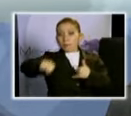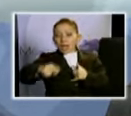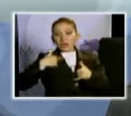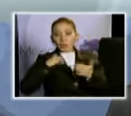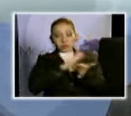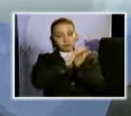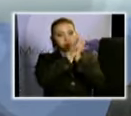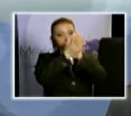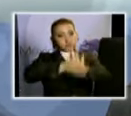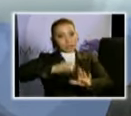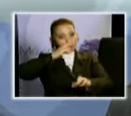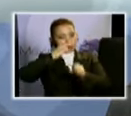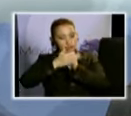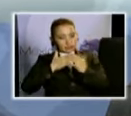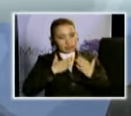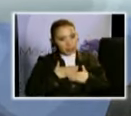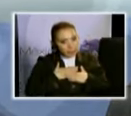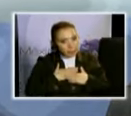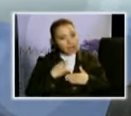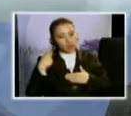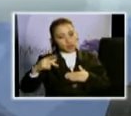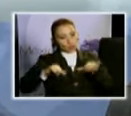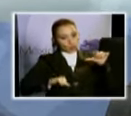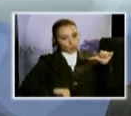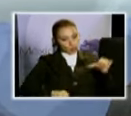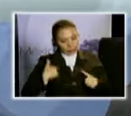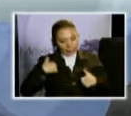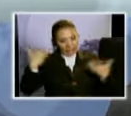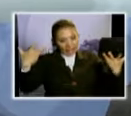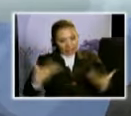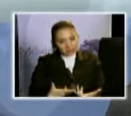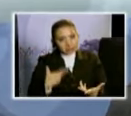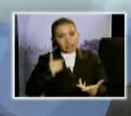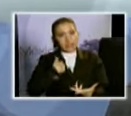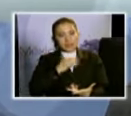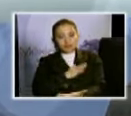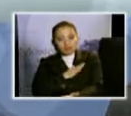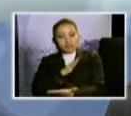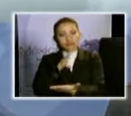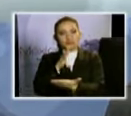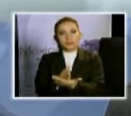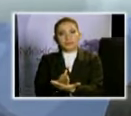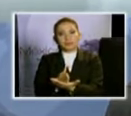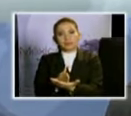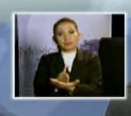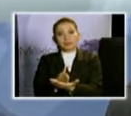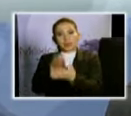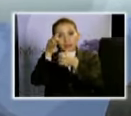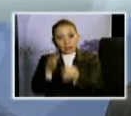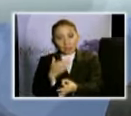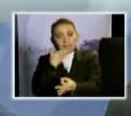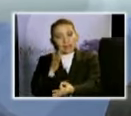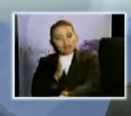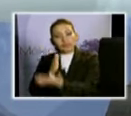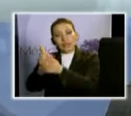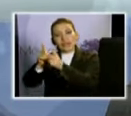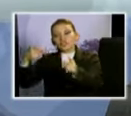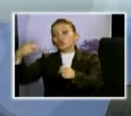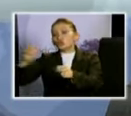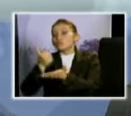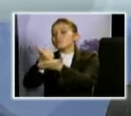ciudadano responsable de sus acciones y actor partícipe del desarrollo